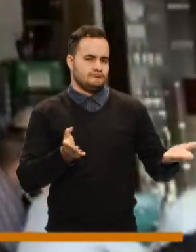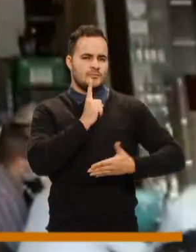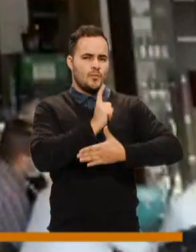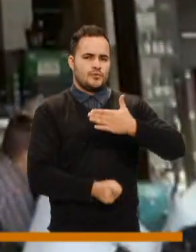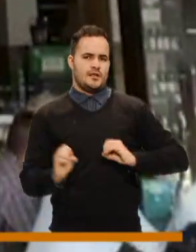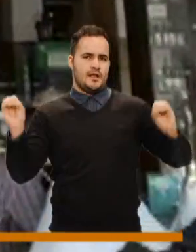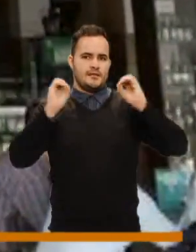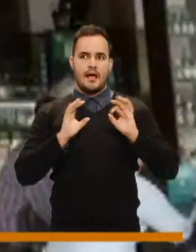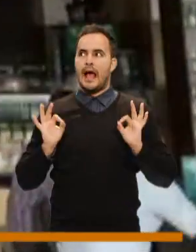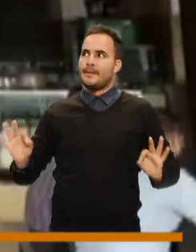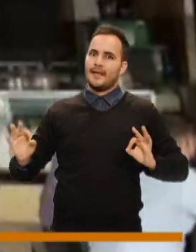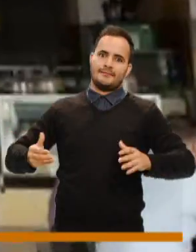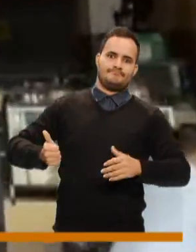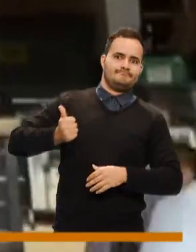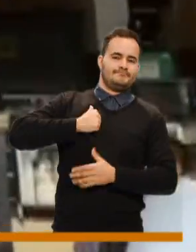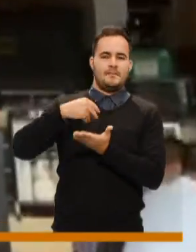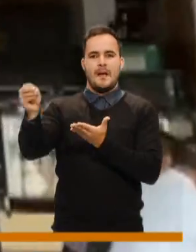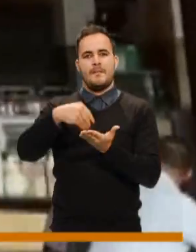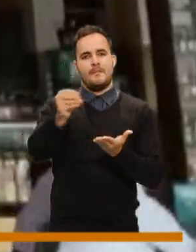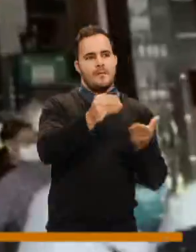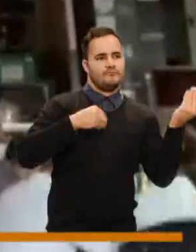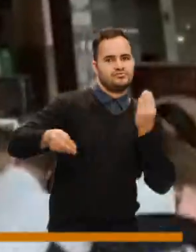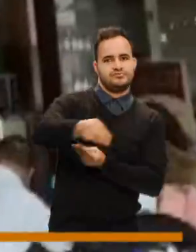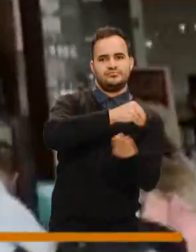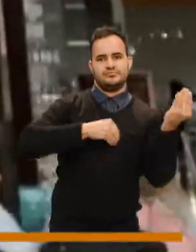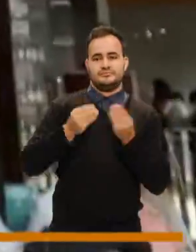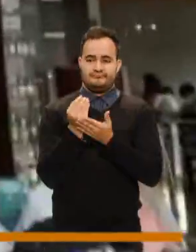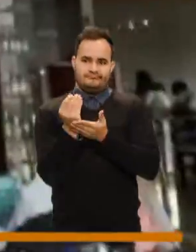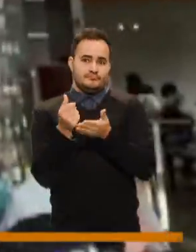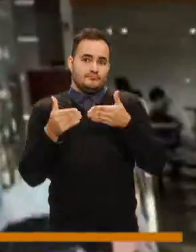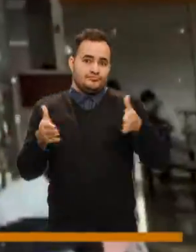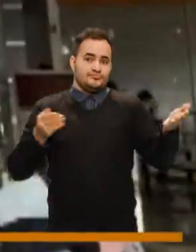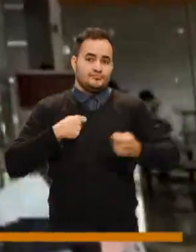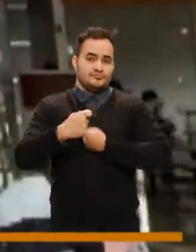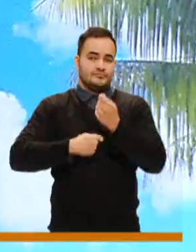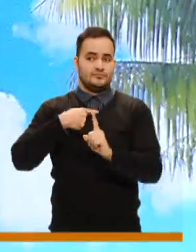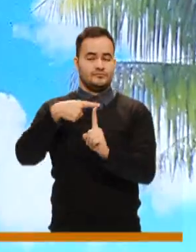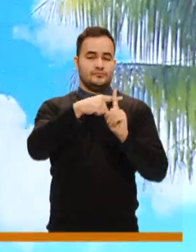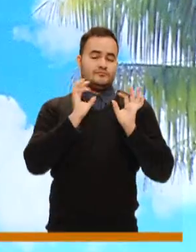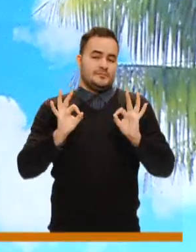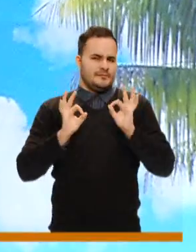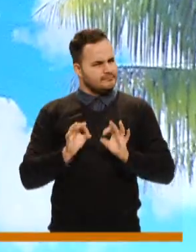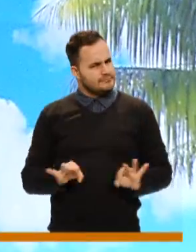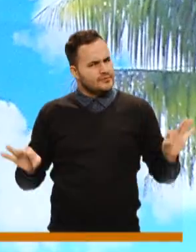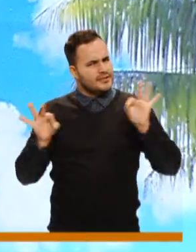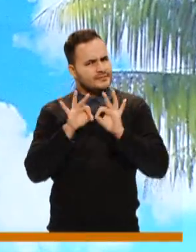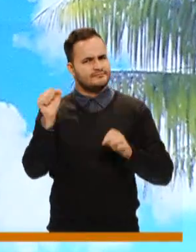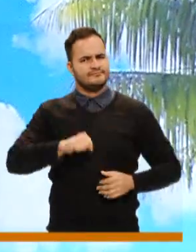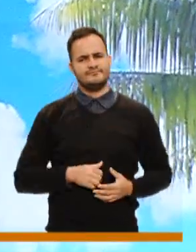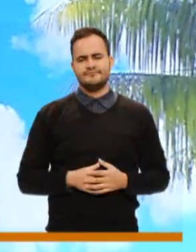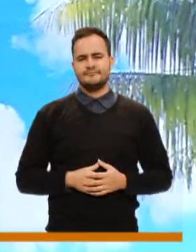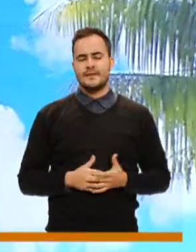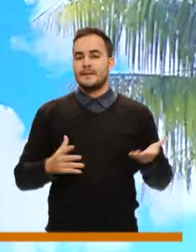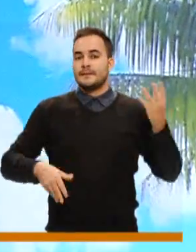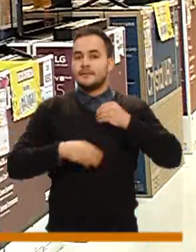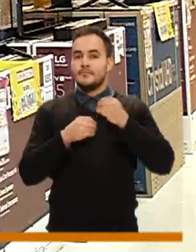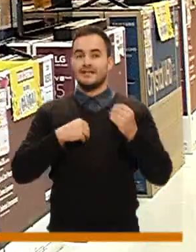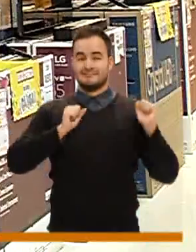impuestos para lograr que las personas consuman más y la economía se pueda reactivar. Y es realmente